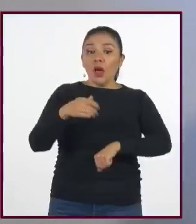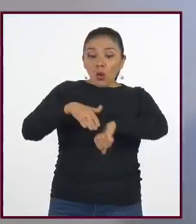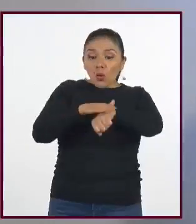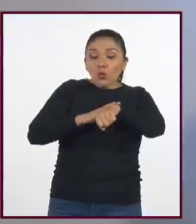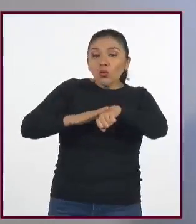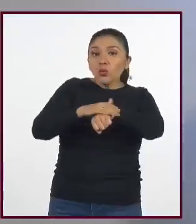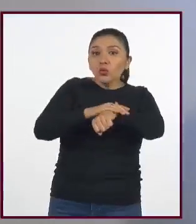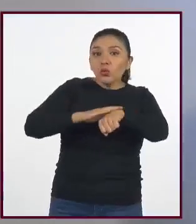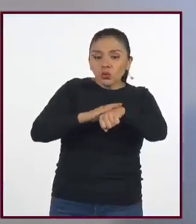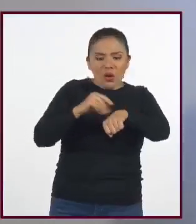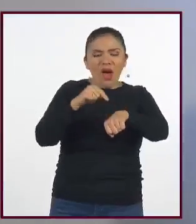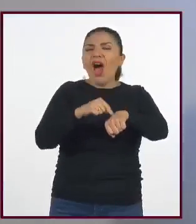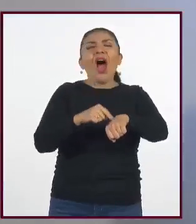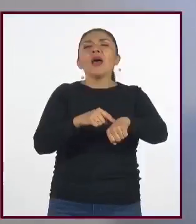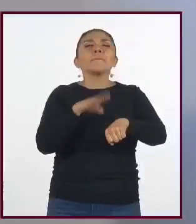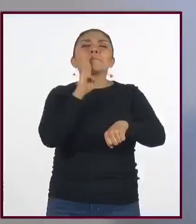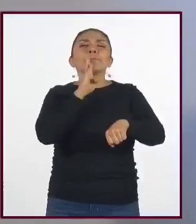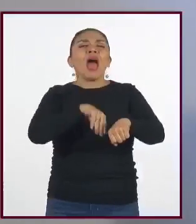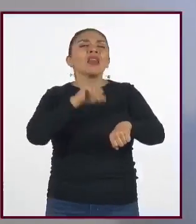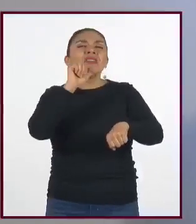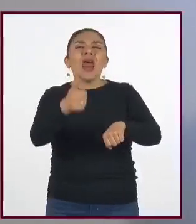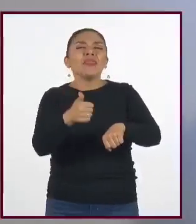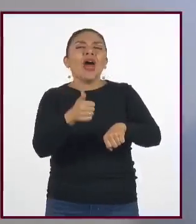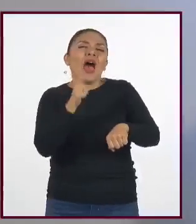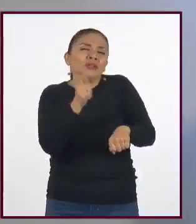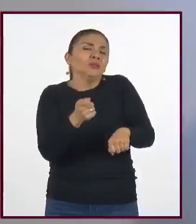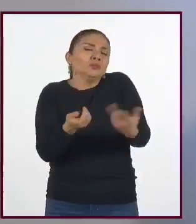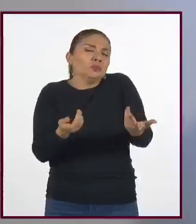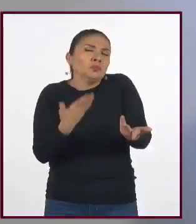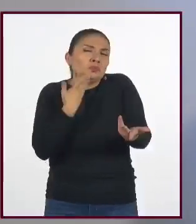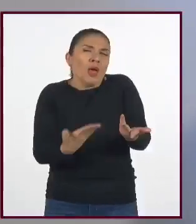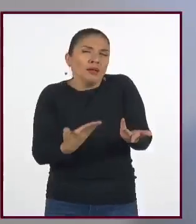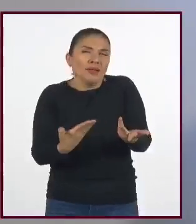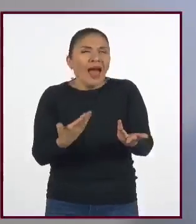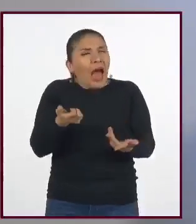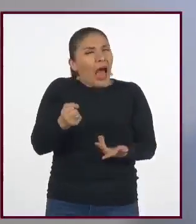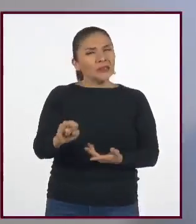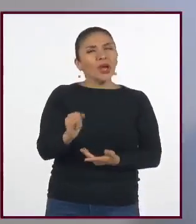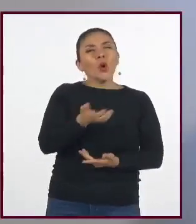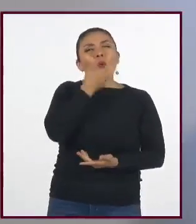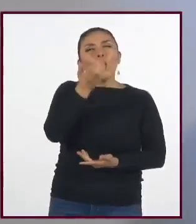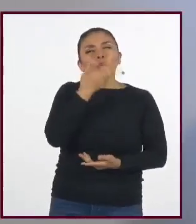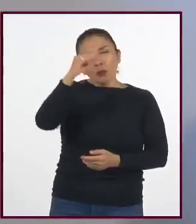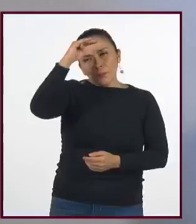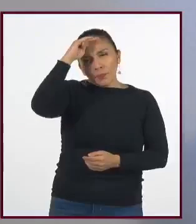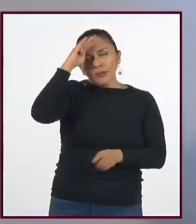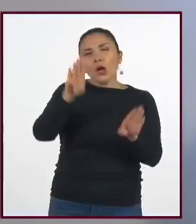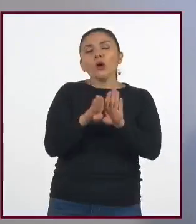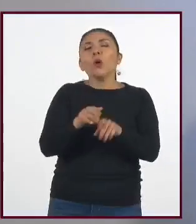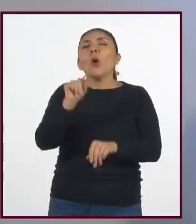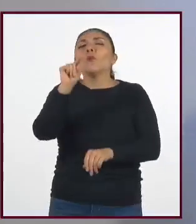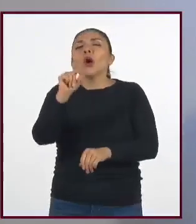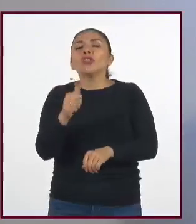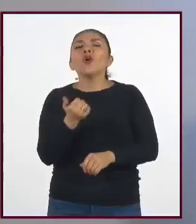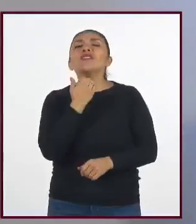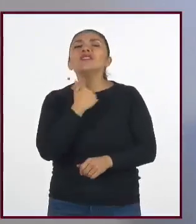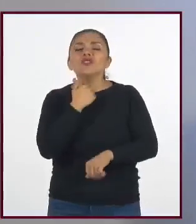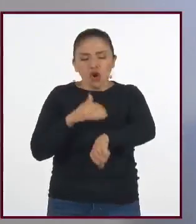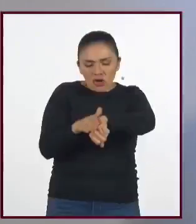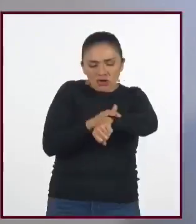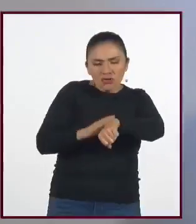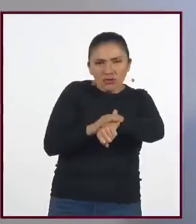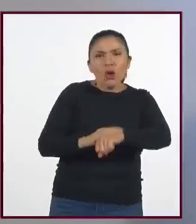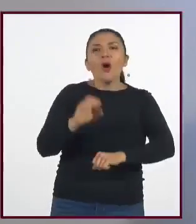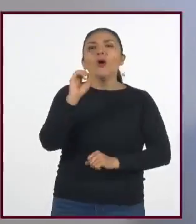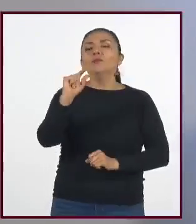nocivo. Y bueno, claro, se tiene también como los usos y costumbres de untar alcohol a los niños, sí, o untarse